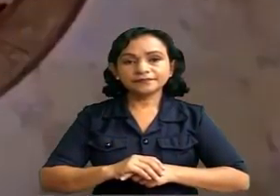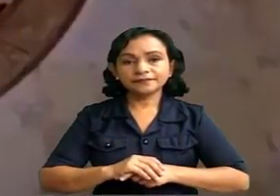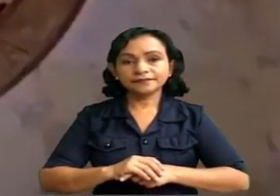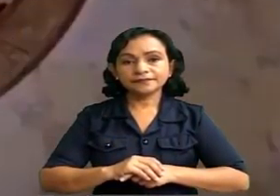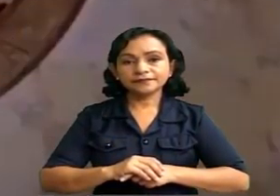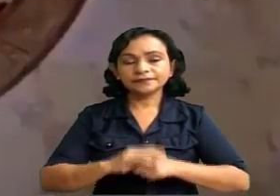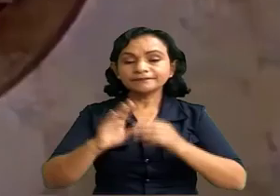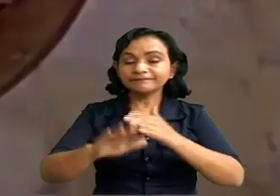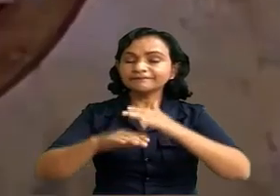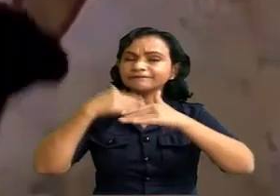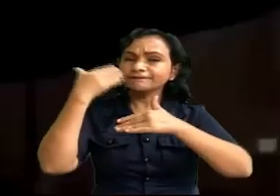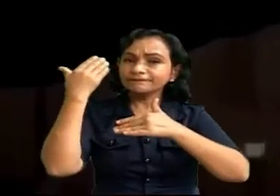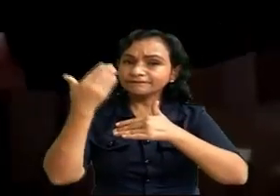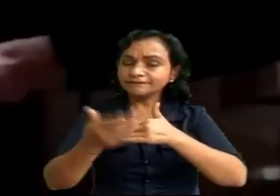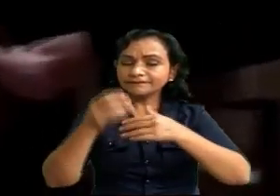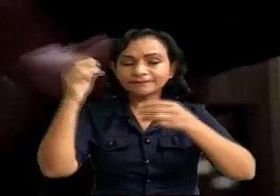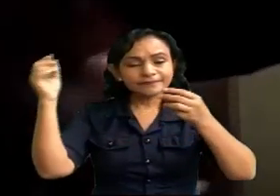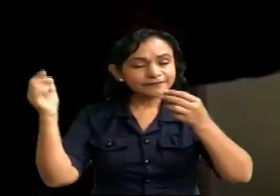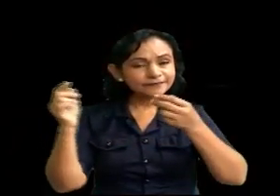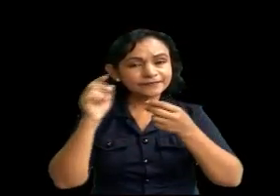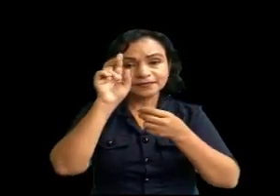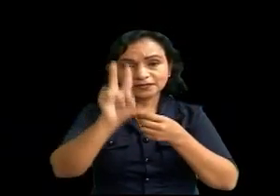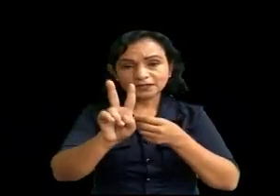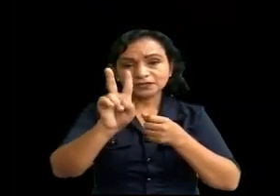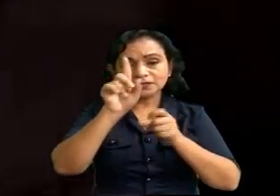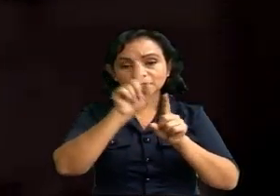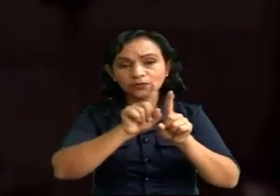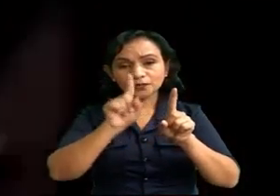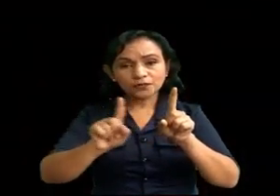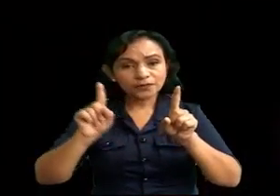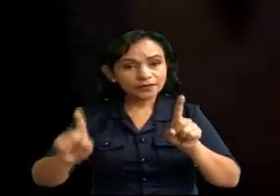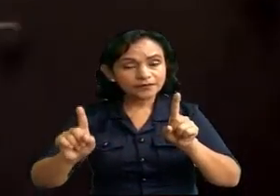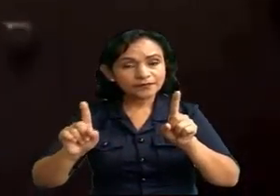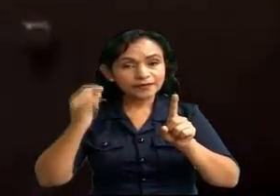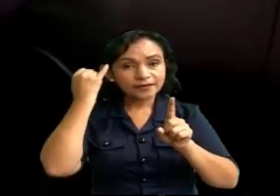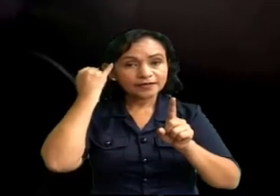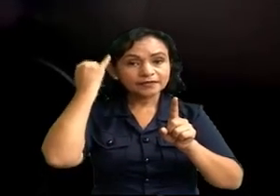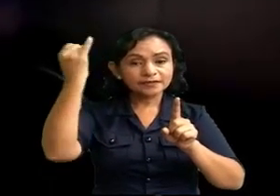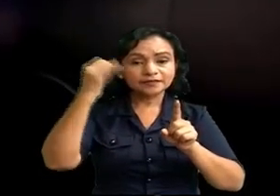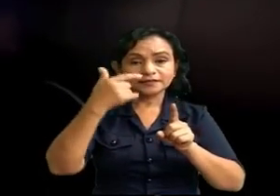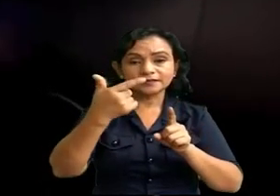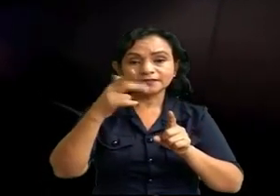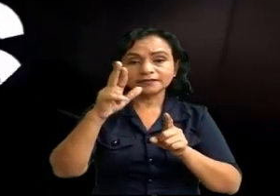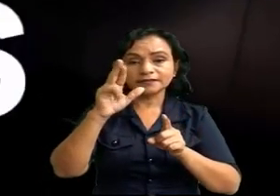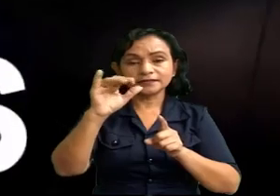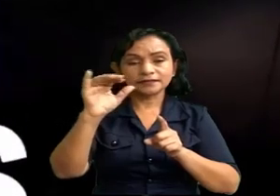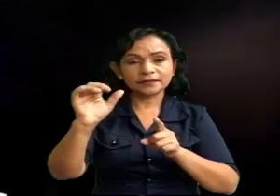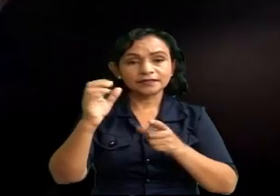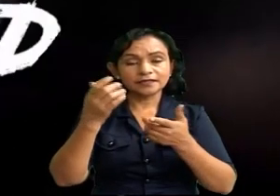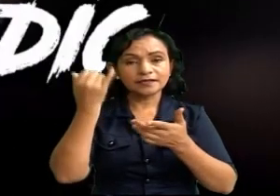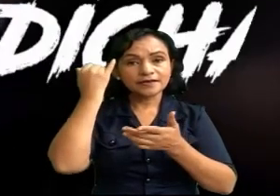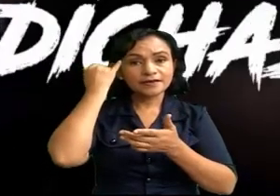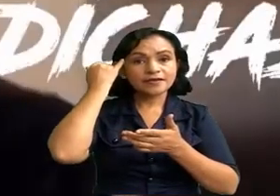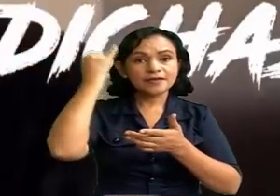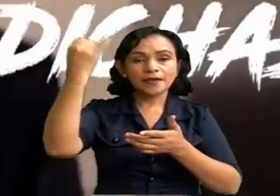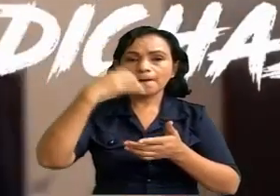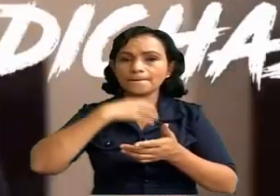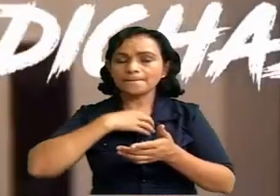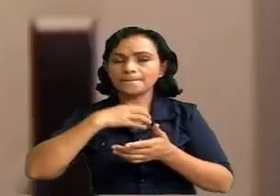Pero luego hay un segundo nivel de la ideología que Gramsci señala como las ideas